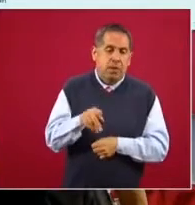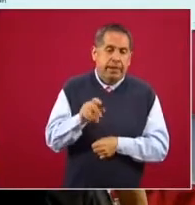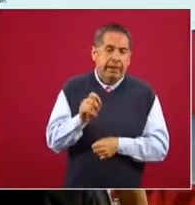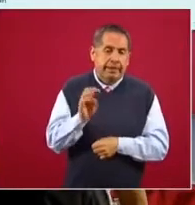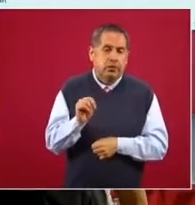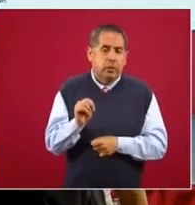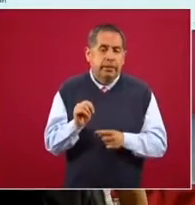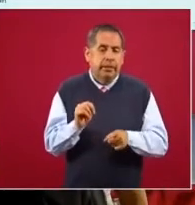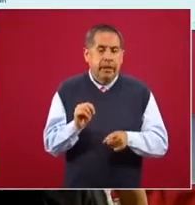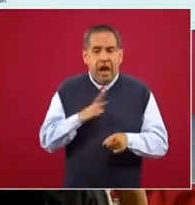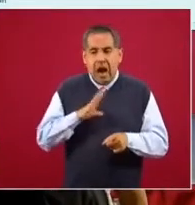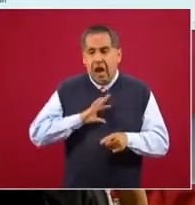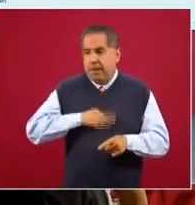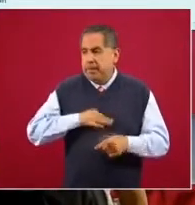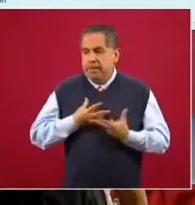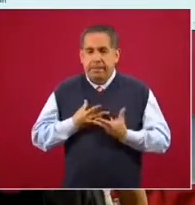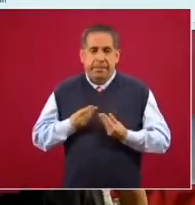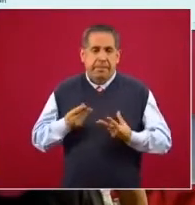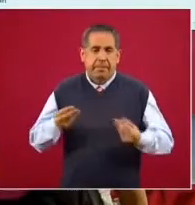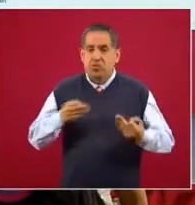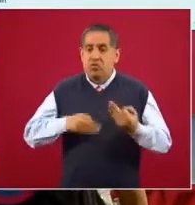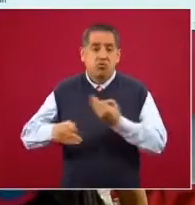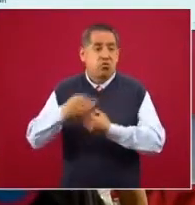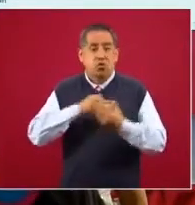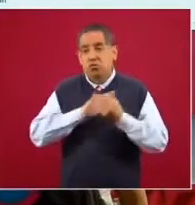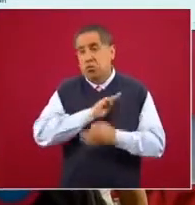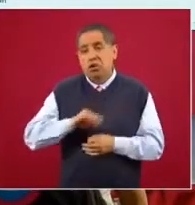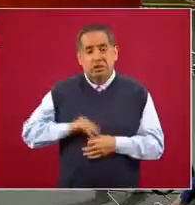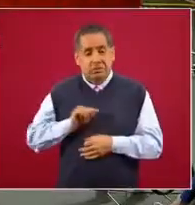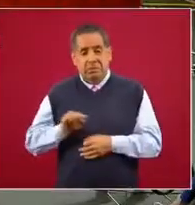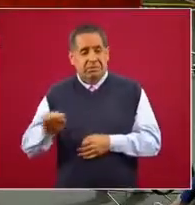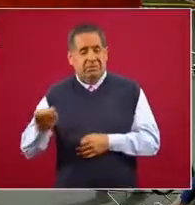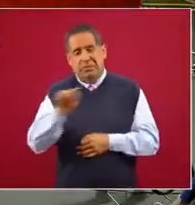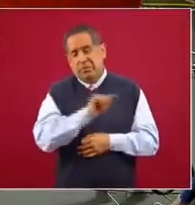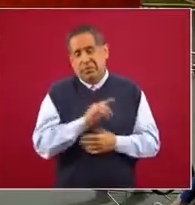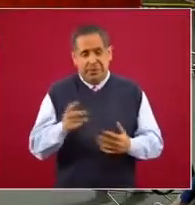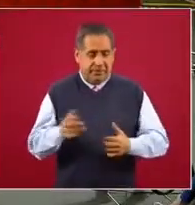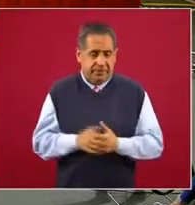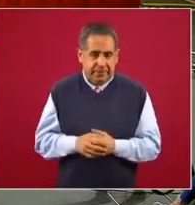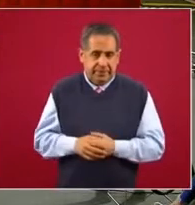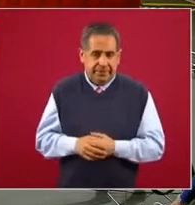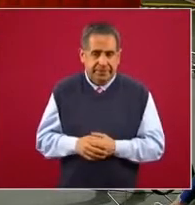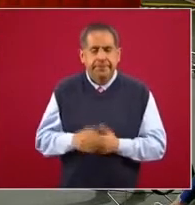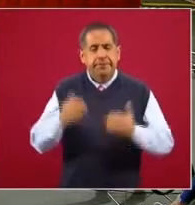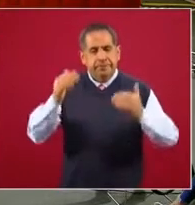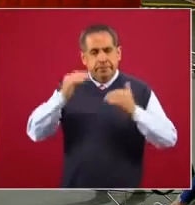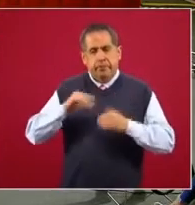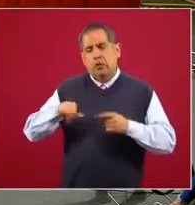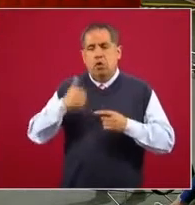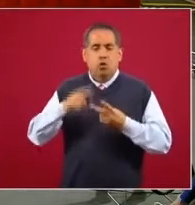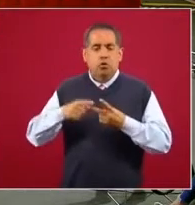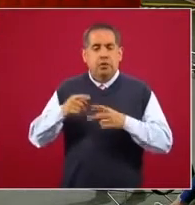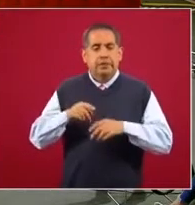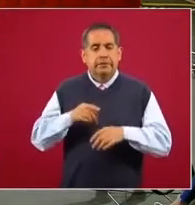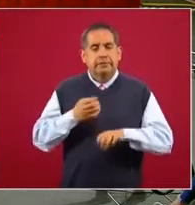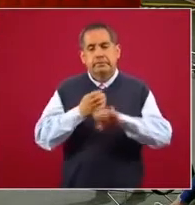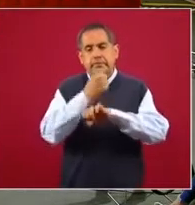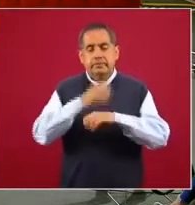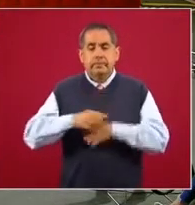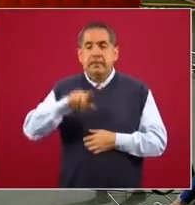tenemos transmisión importante prácticamente en todos los municipios de Colima. Veamos el segundo estado,